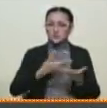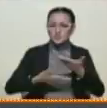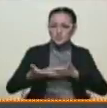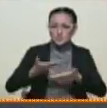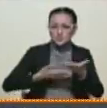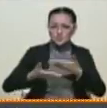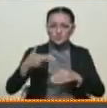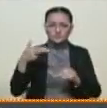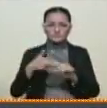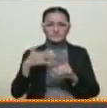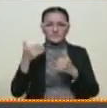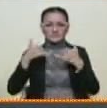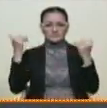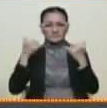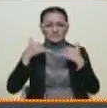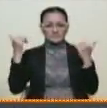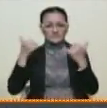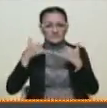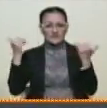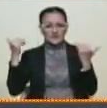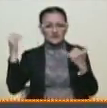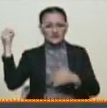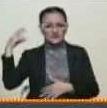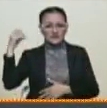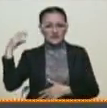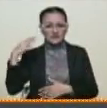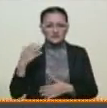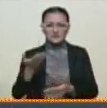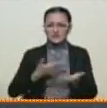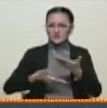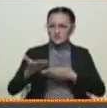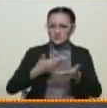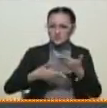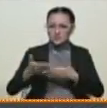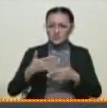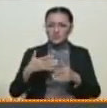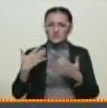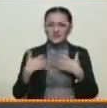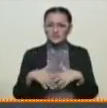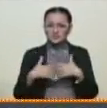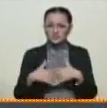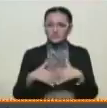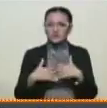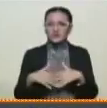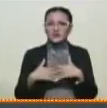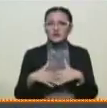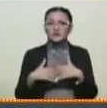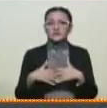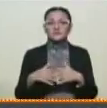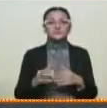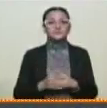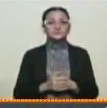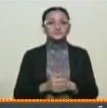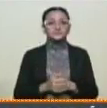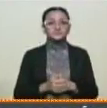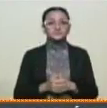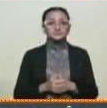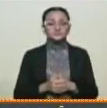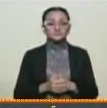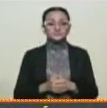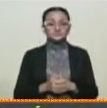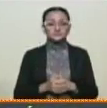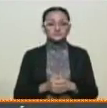energética, retomar con fuerza la cooperación en el campo industrial, agroindustrial,